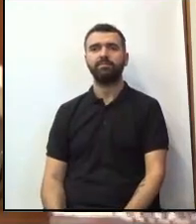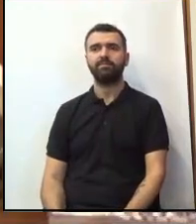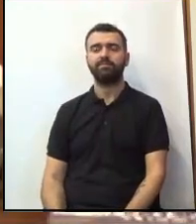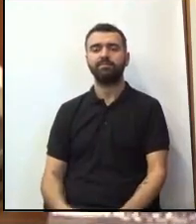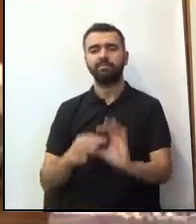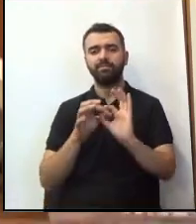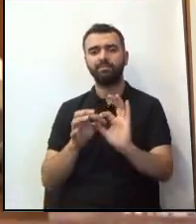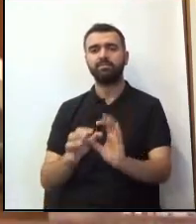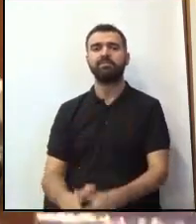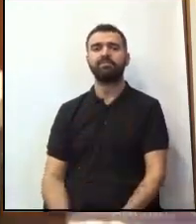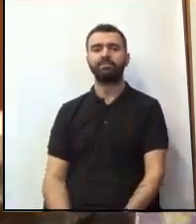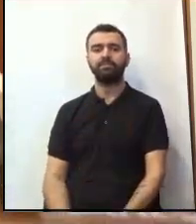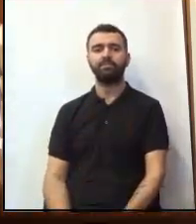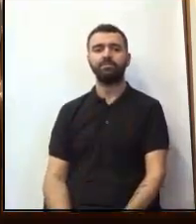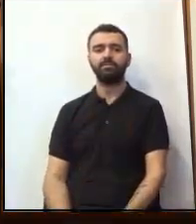Gracias.